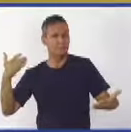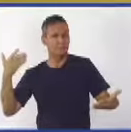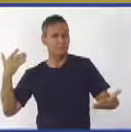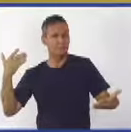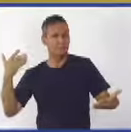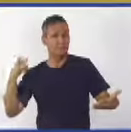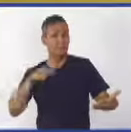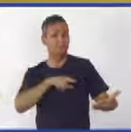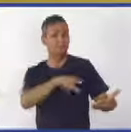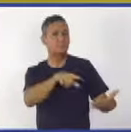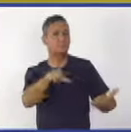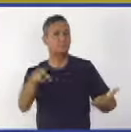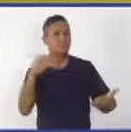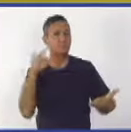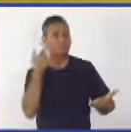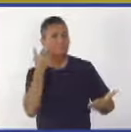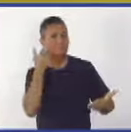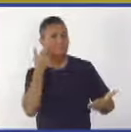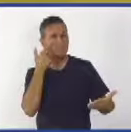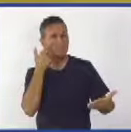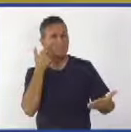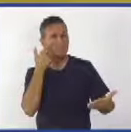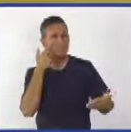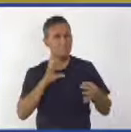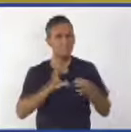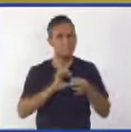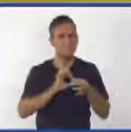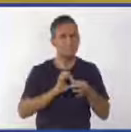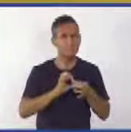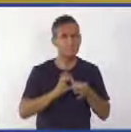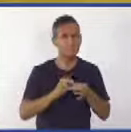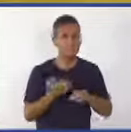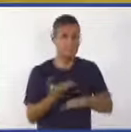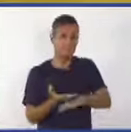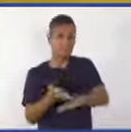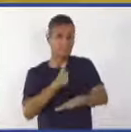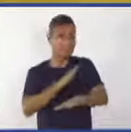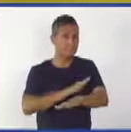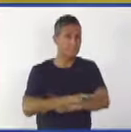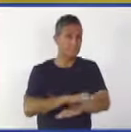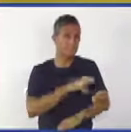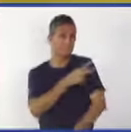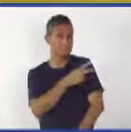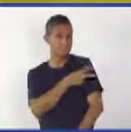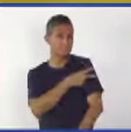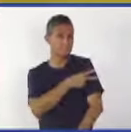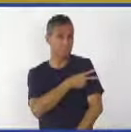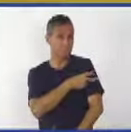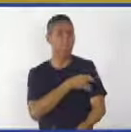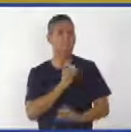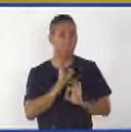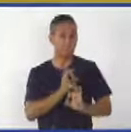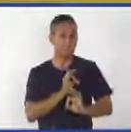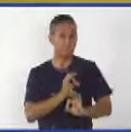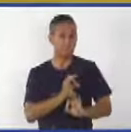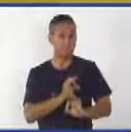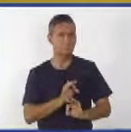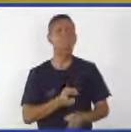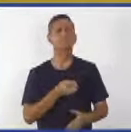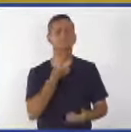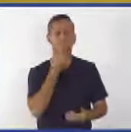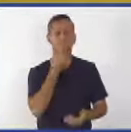ustedes conocen de grados precedentes de la secundaria básica específicamente van a